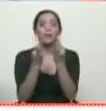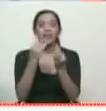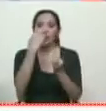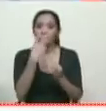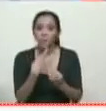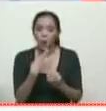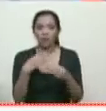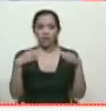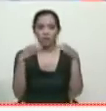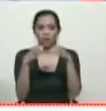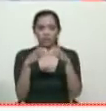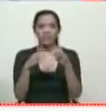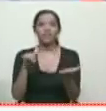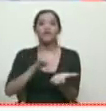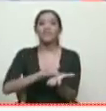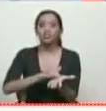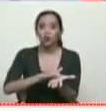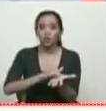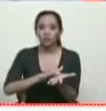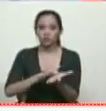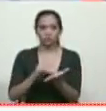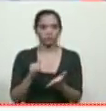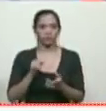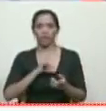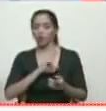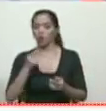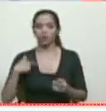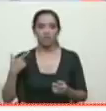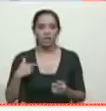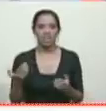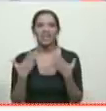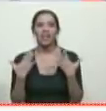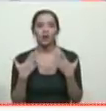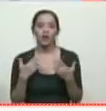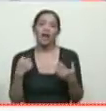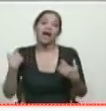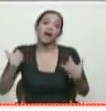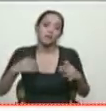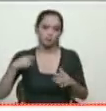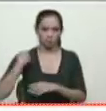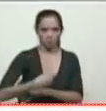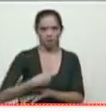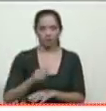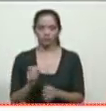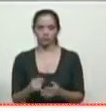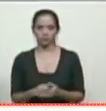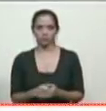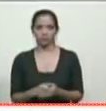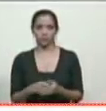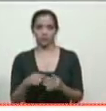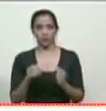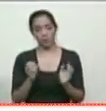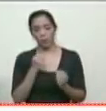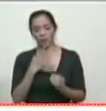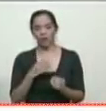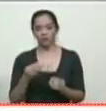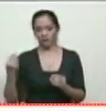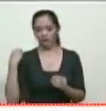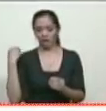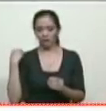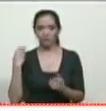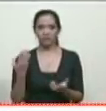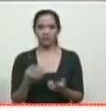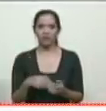pobres de los sectores de Nueva York que no reciben calefacción a menos que la paguen. Bueno, nos están informando que tenemos un video sobre